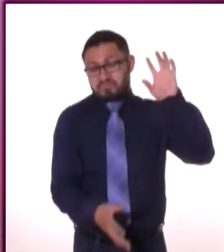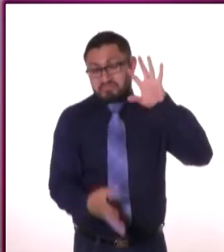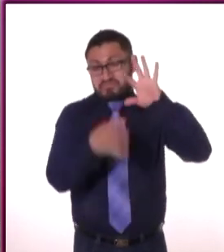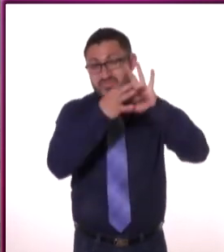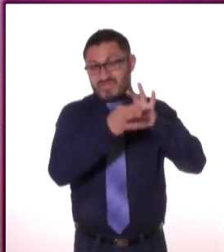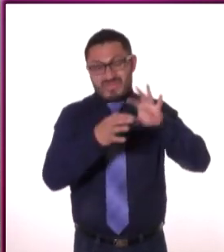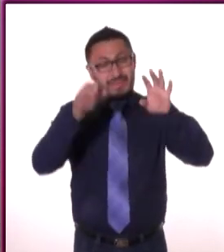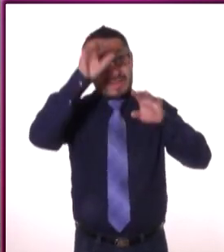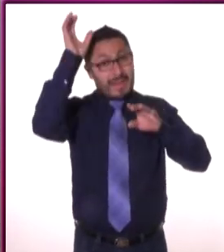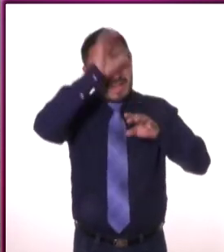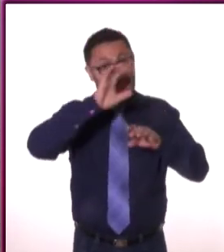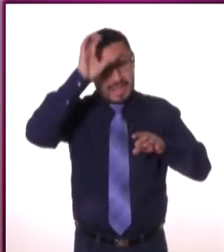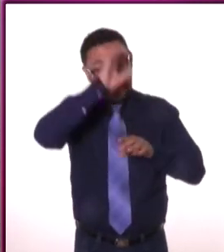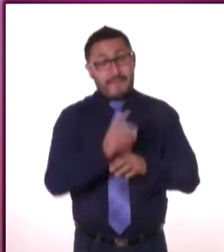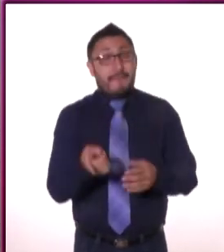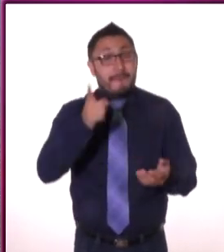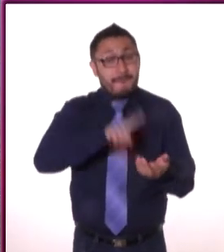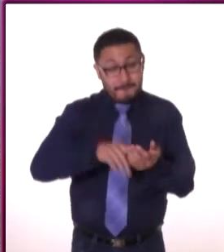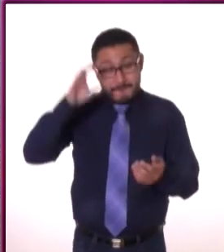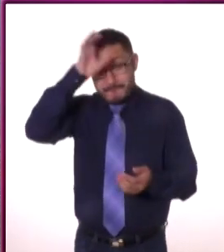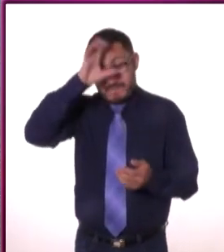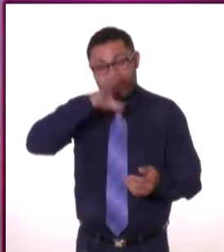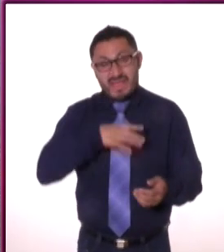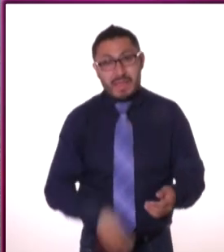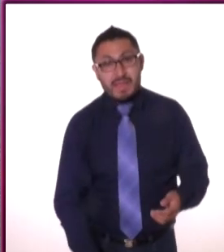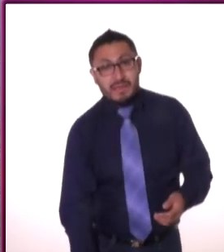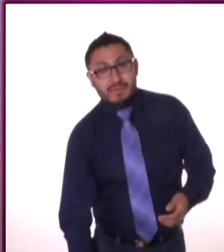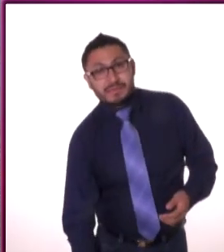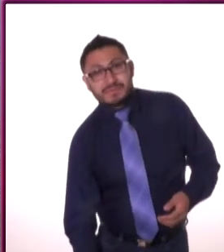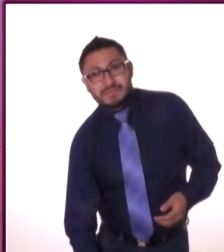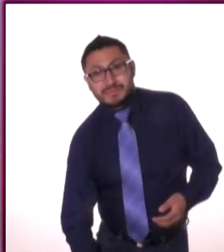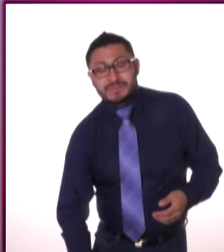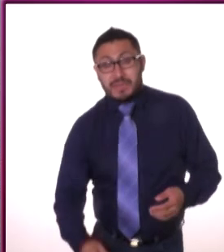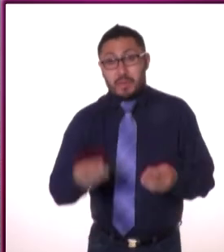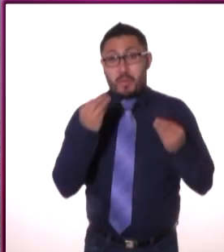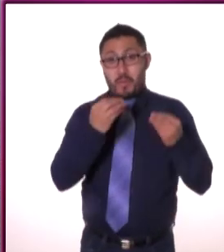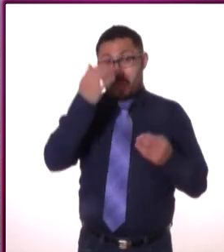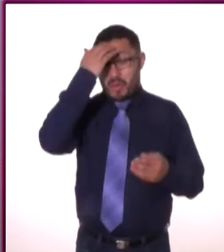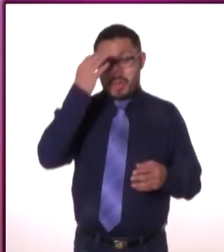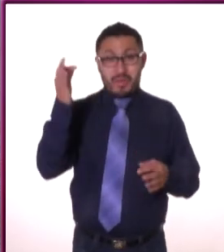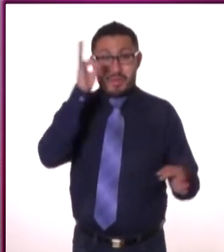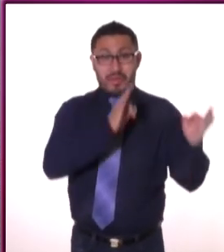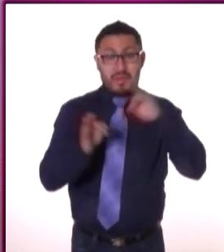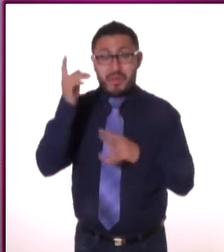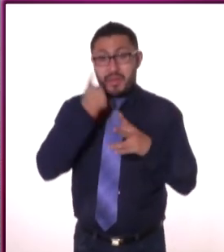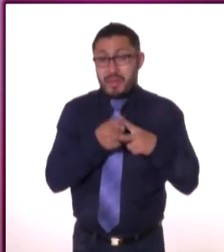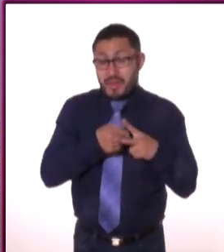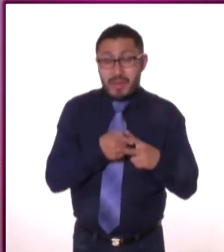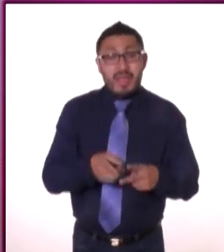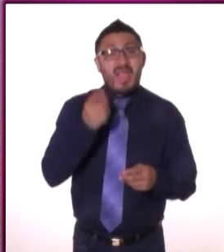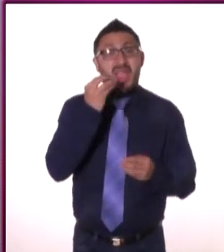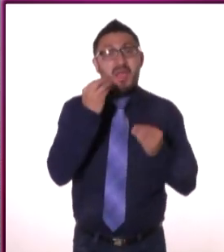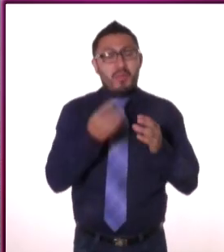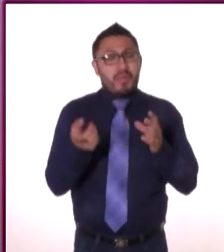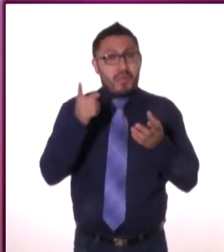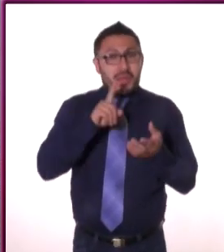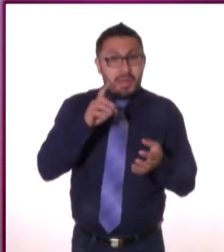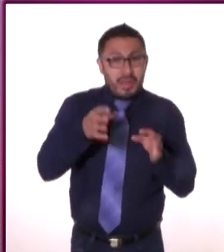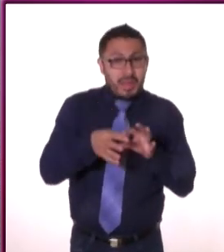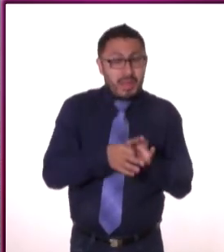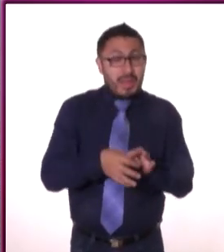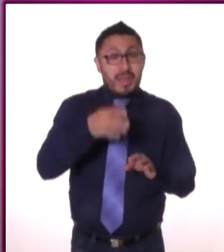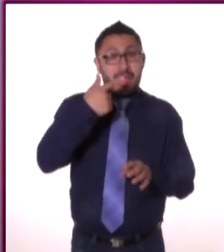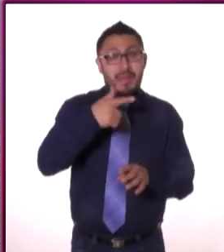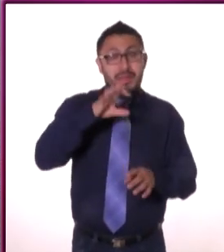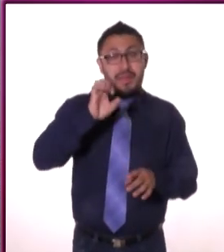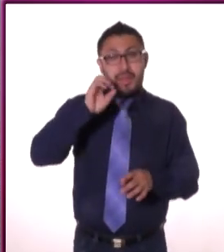una mezcla de arte y ciencia. Y en la parte de ciencia involucra muchos conocimientos matemáticos y físicos. Tiene mucho que